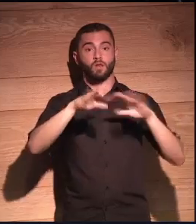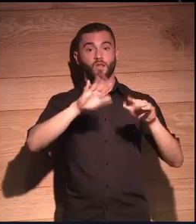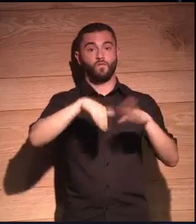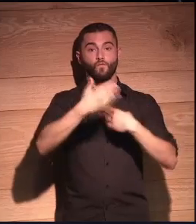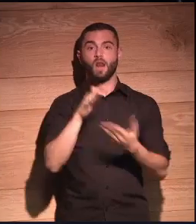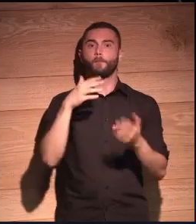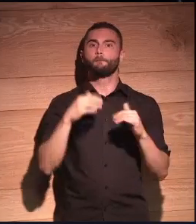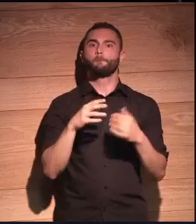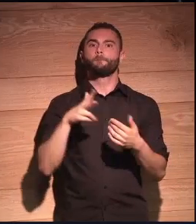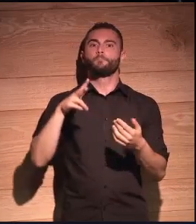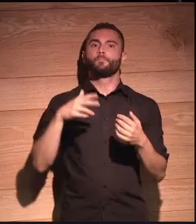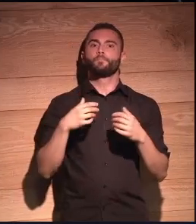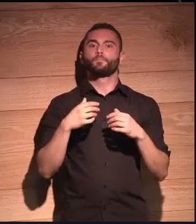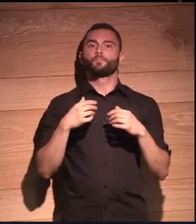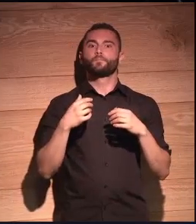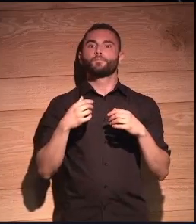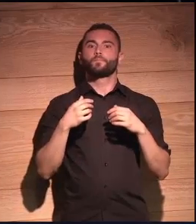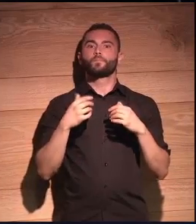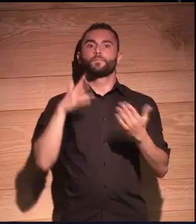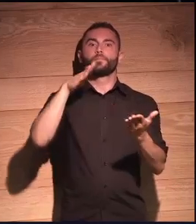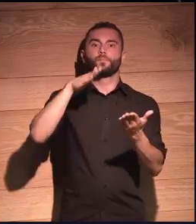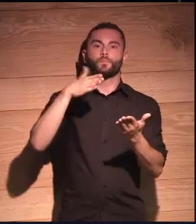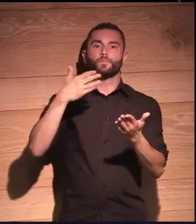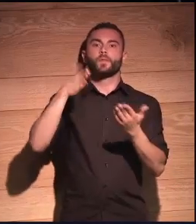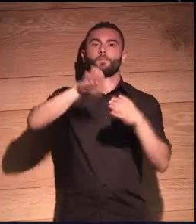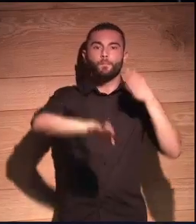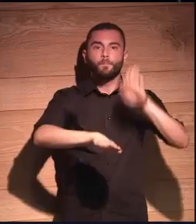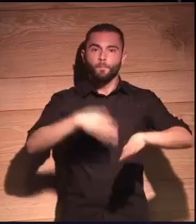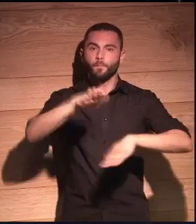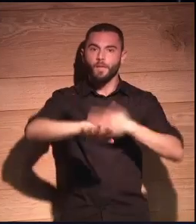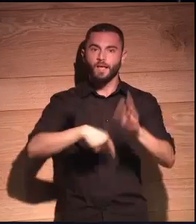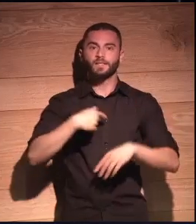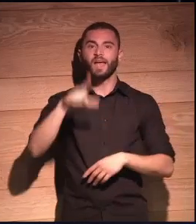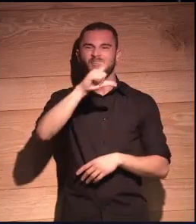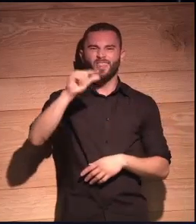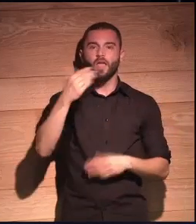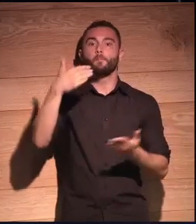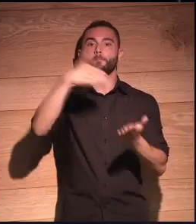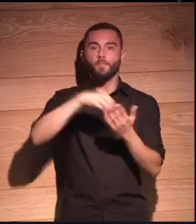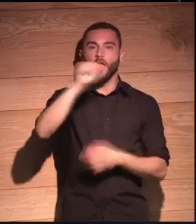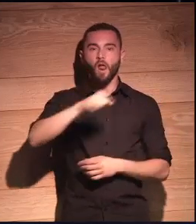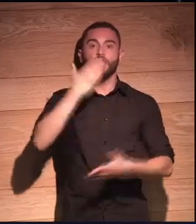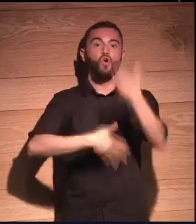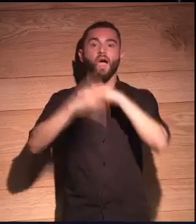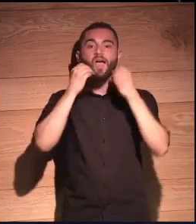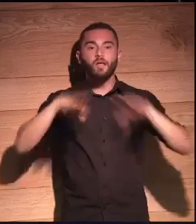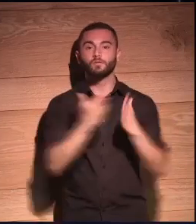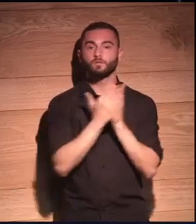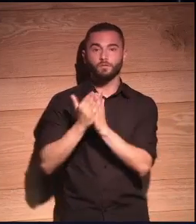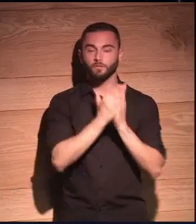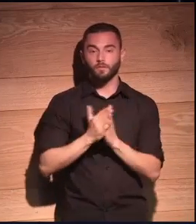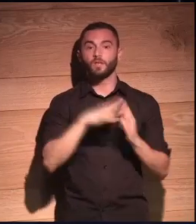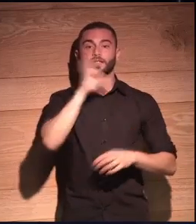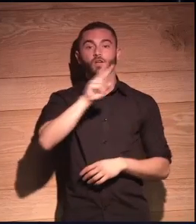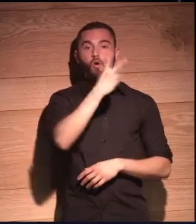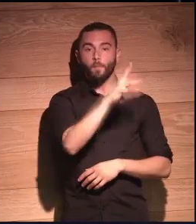sea, yo me imagino dentro de 10.000 o 100.000 años, cuando la gente estudie historia, de los eventos más importantes del siglo XX